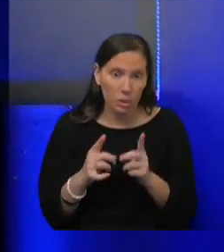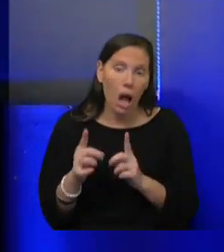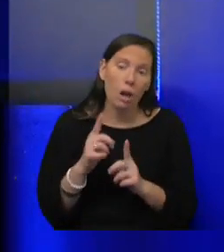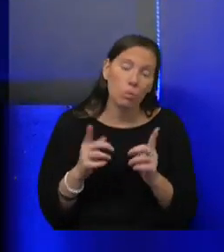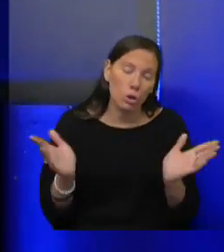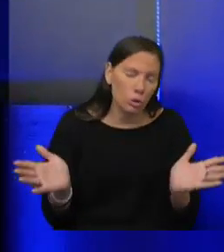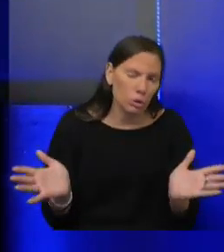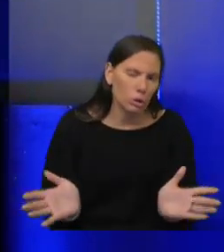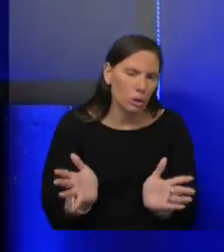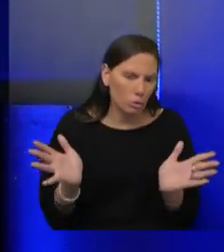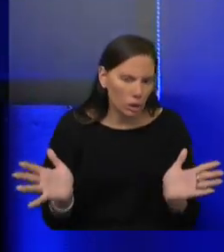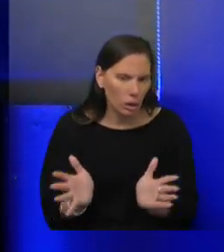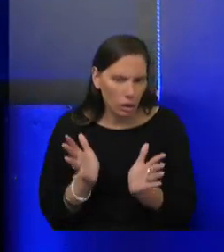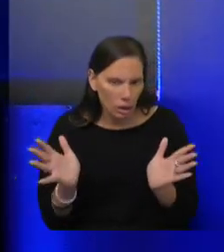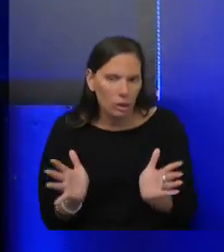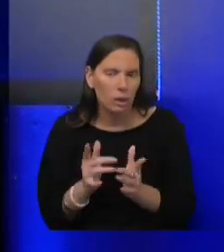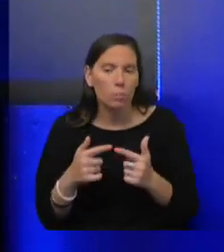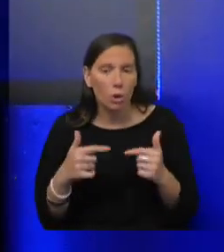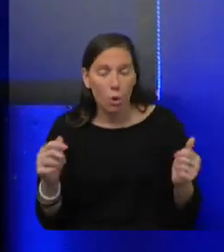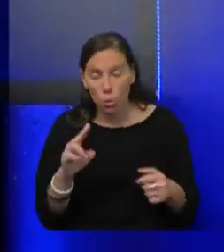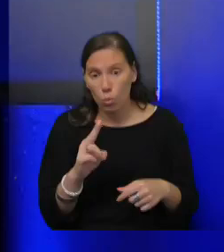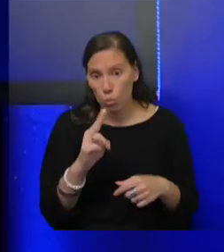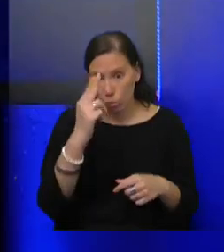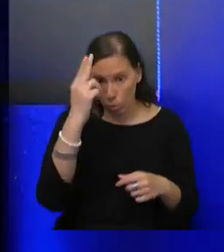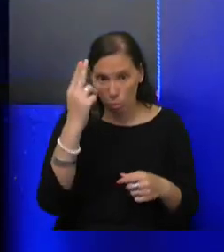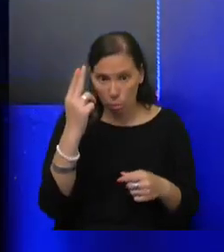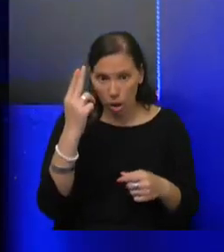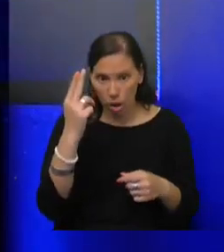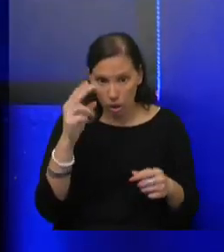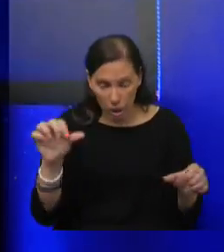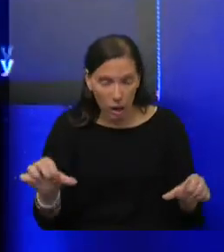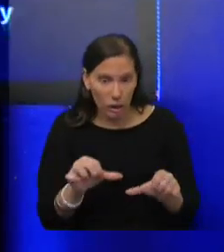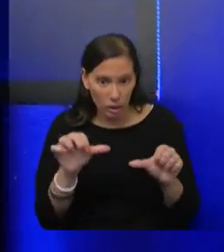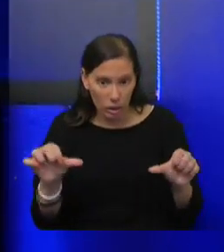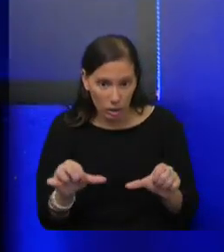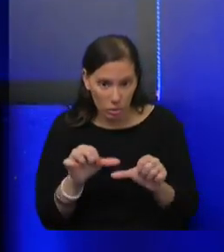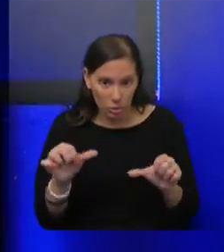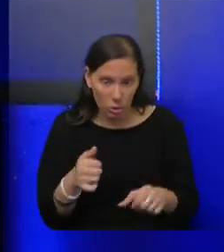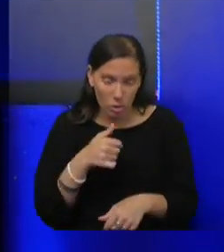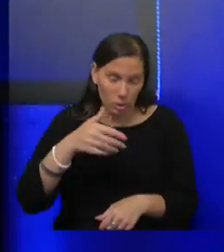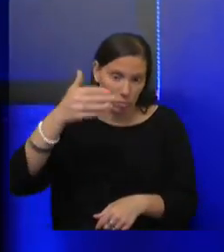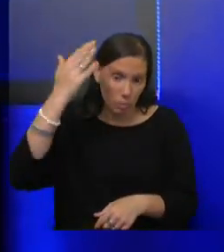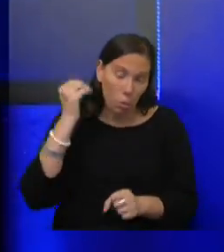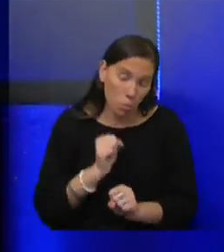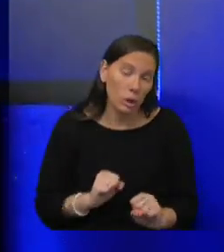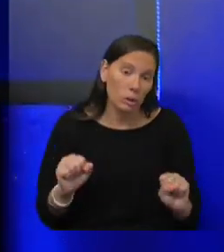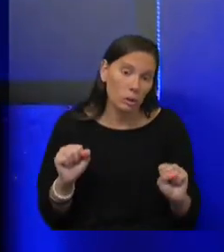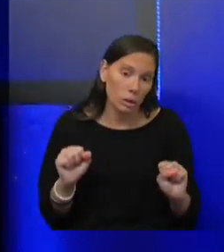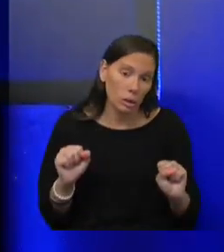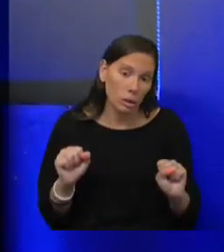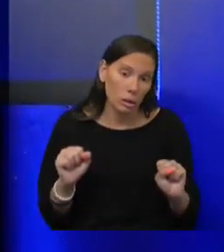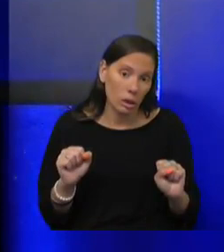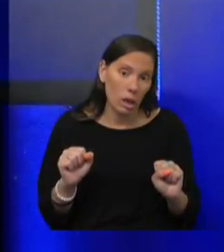estímulos o de los incentivos que Uruguay ha concretado a lo largo de su historia quizá se vean